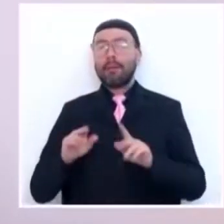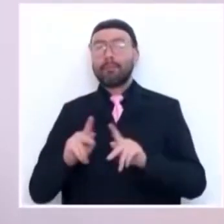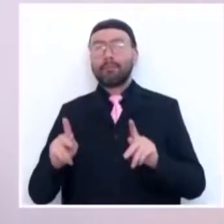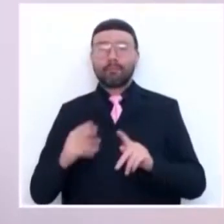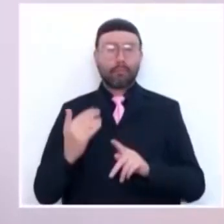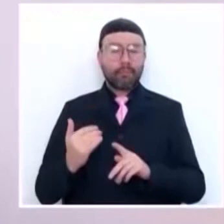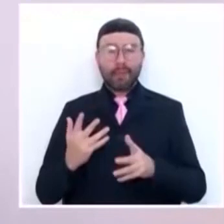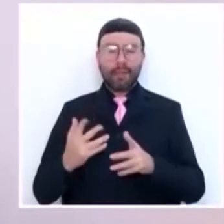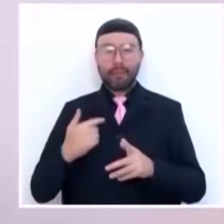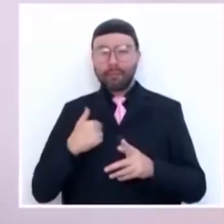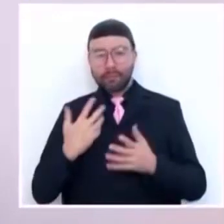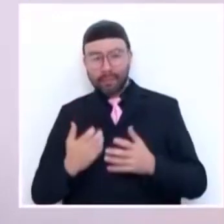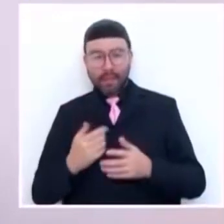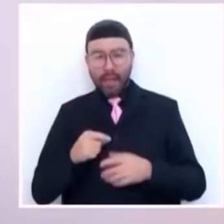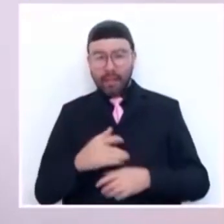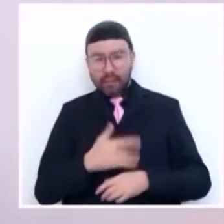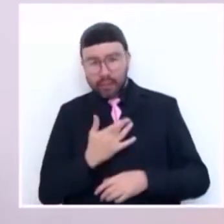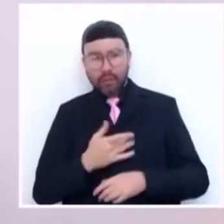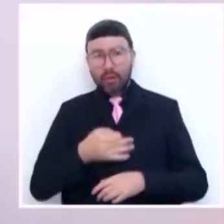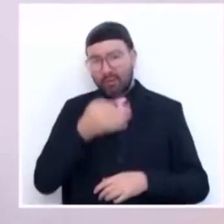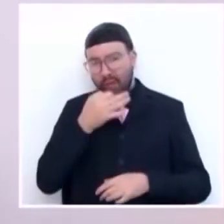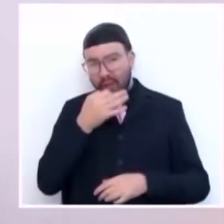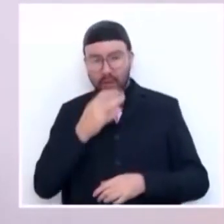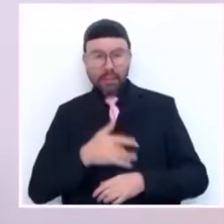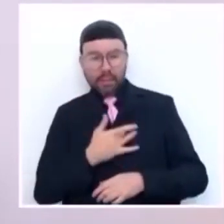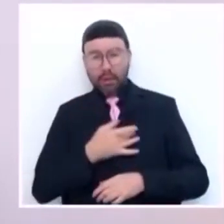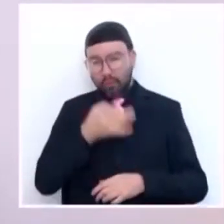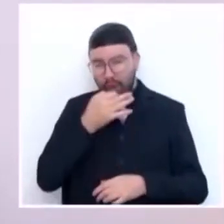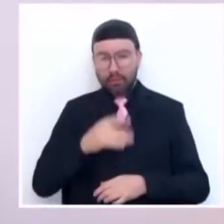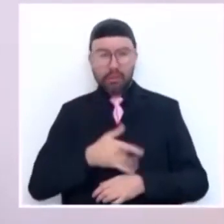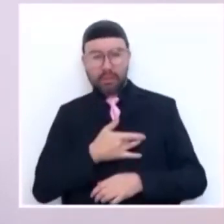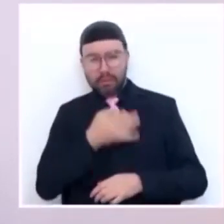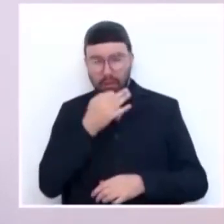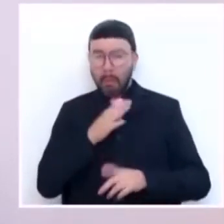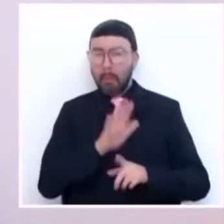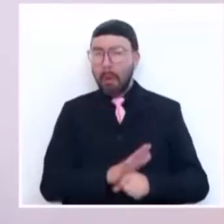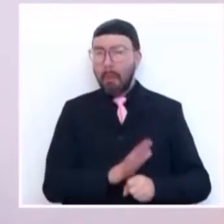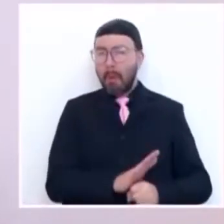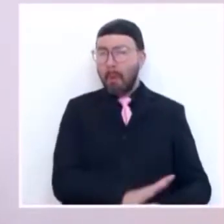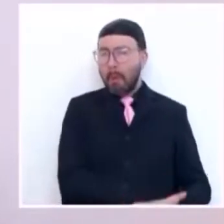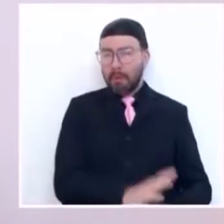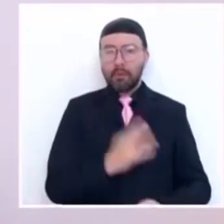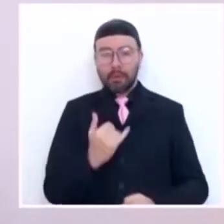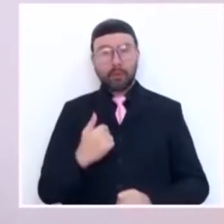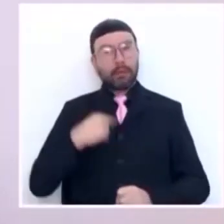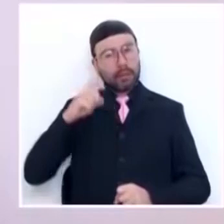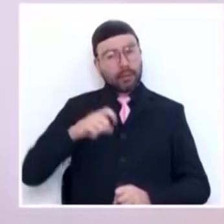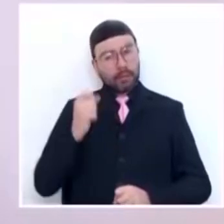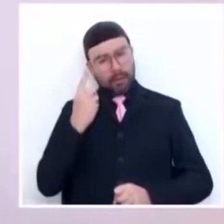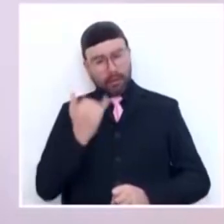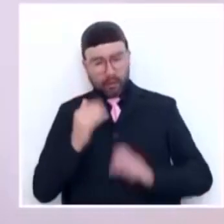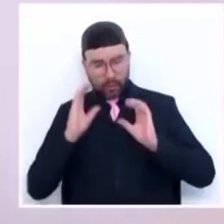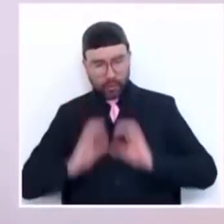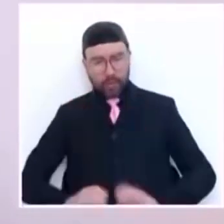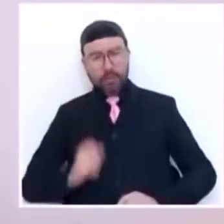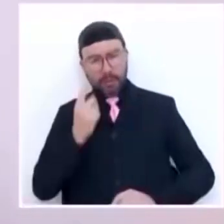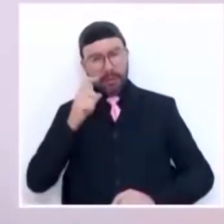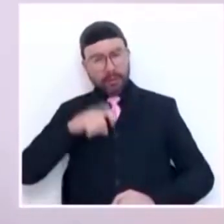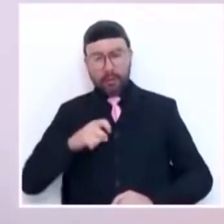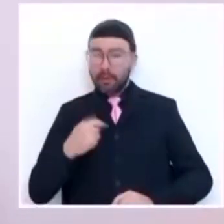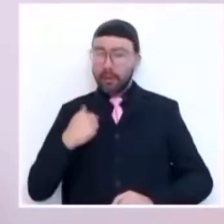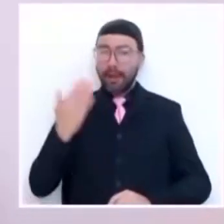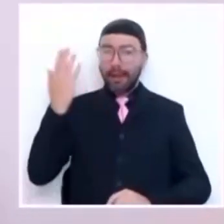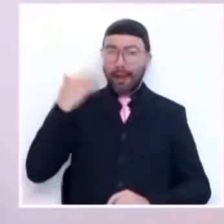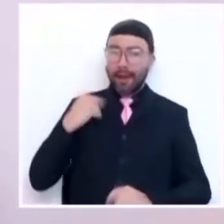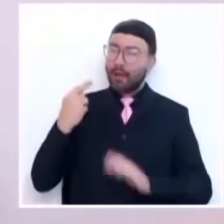estamos tratando de tapar y tapar síntomas cuando lo que necesitamos es entender más el cuerpo. Y en ese entender ustedes veían ahí unas imágenes al